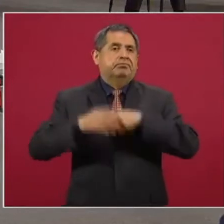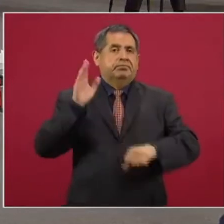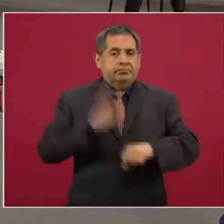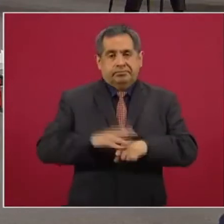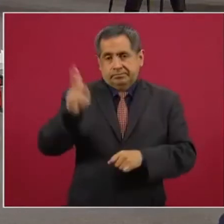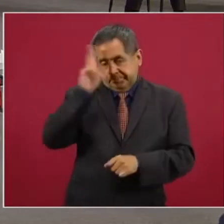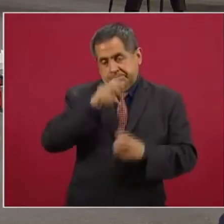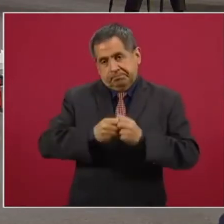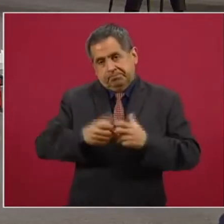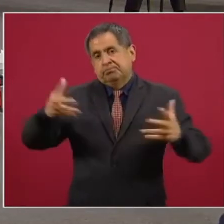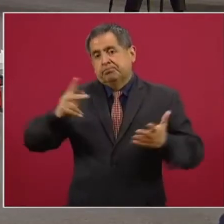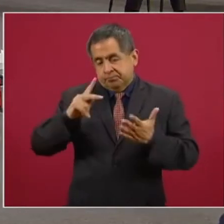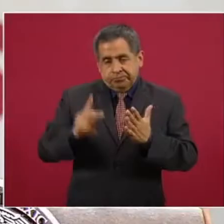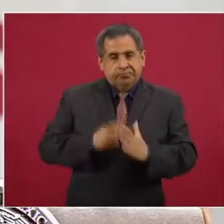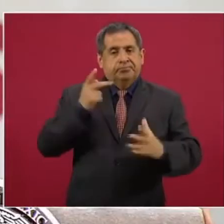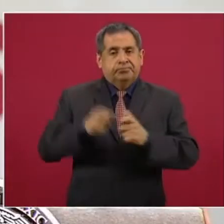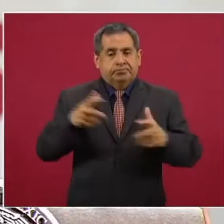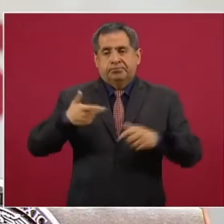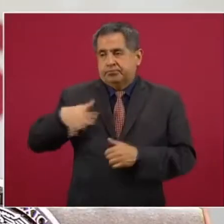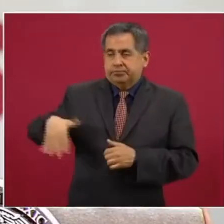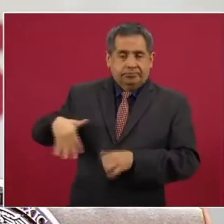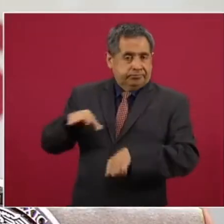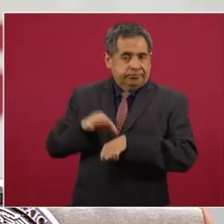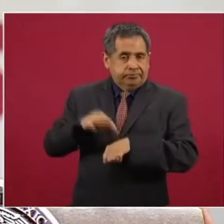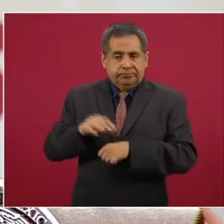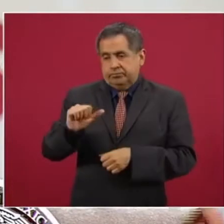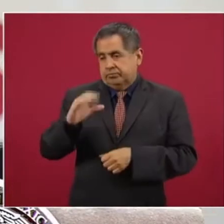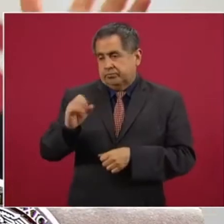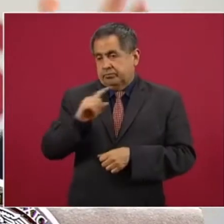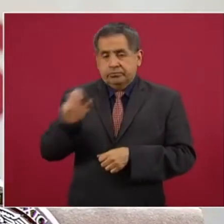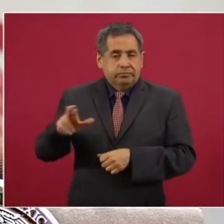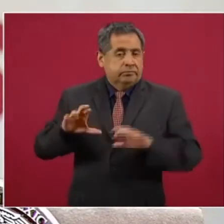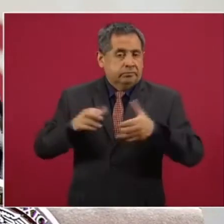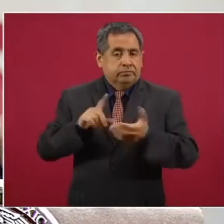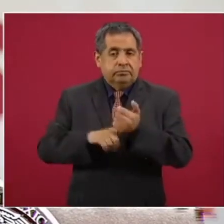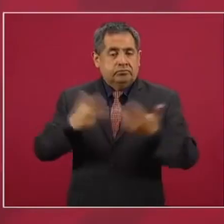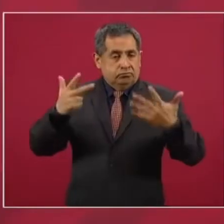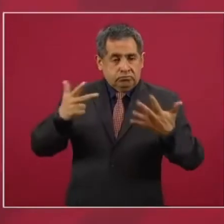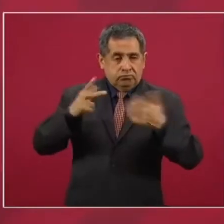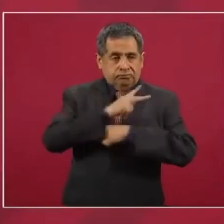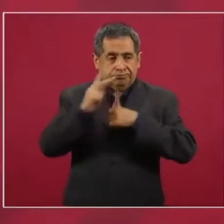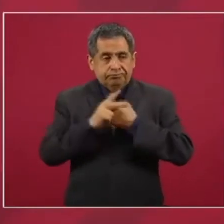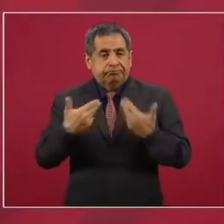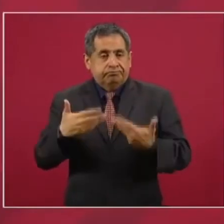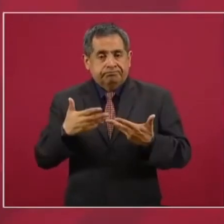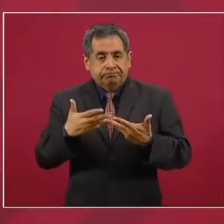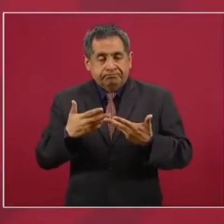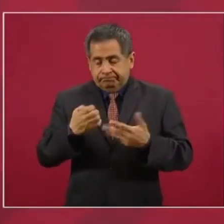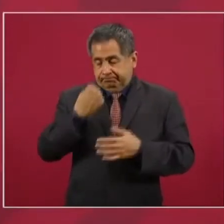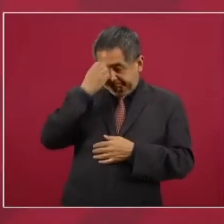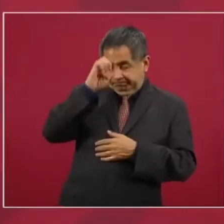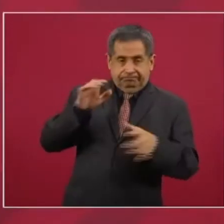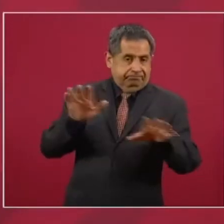para aquellas entidades federativas, ya mencionaba el doctor Alcocer, son 8 en que cambió la trayectoria de la